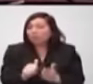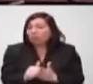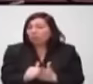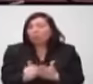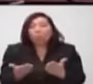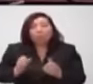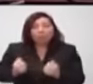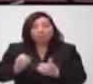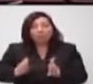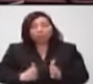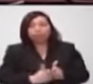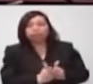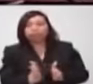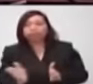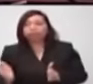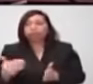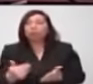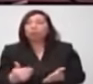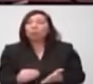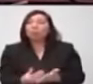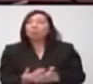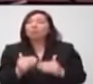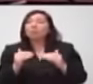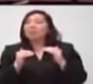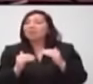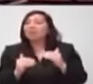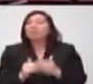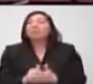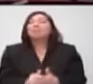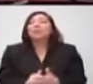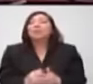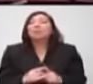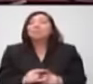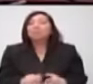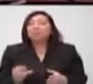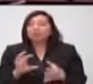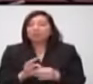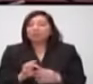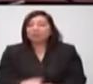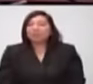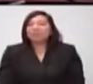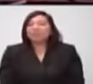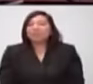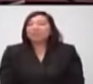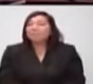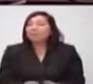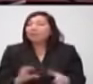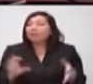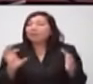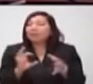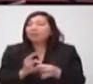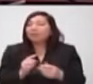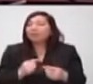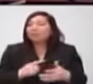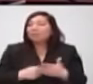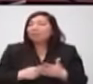nuevo concepto, un nuevo diseño que estaba limitado en su conectividad. Esta interconexión que viene a